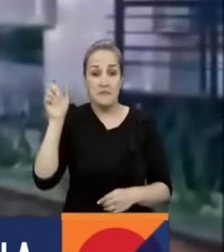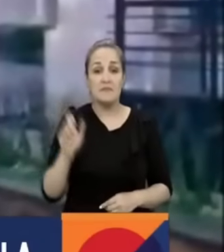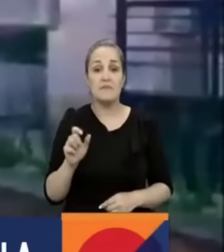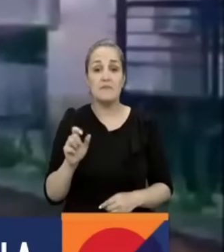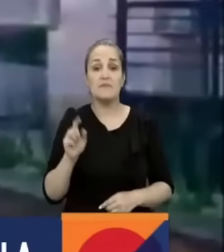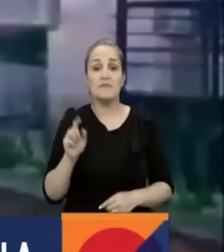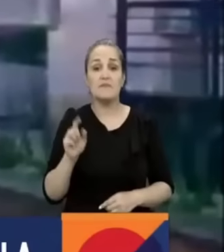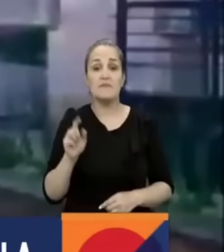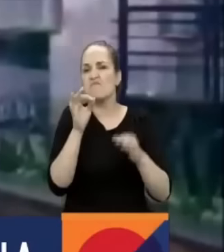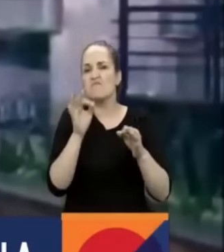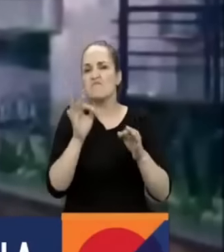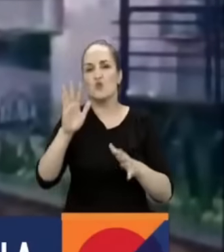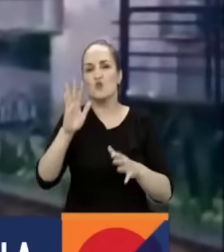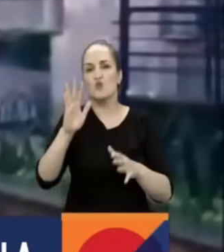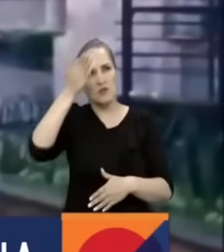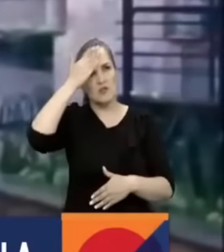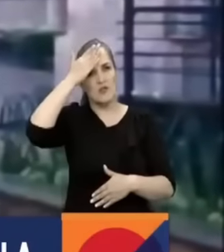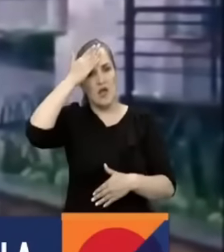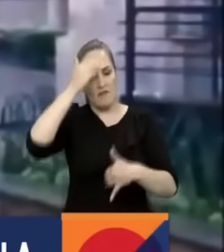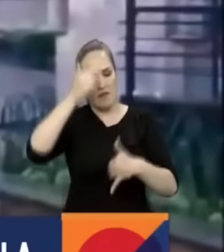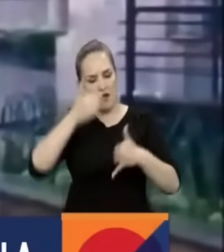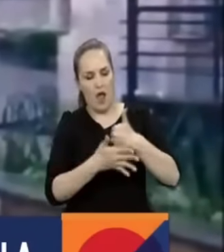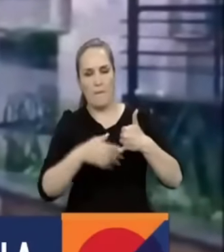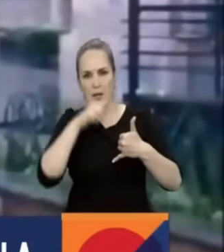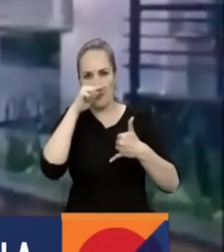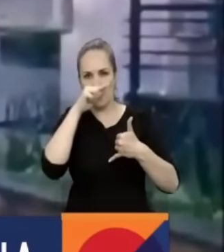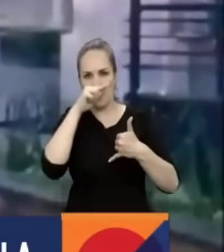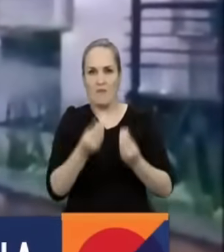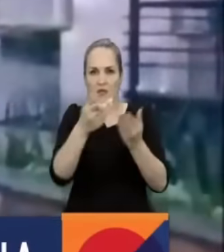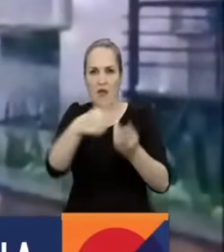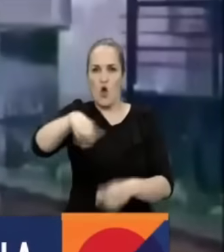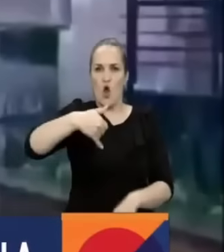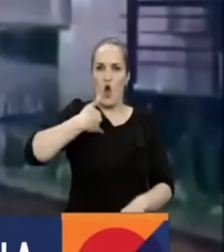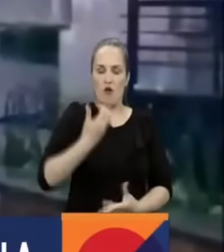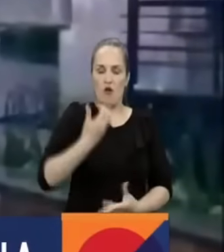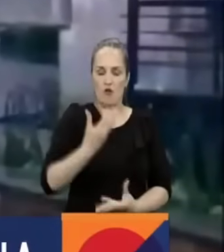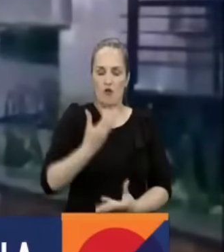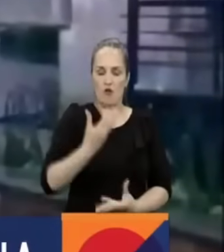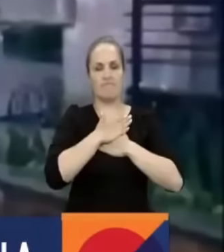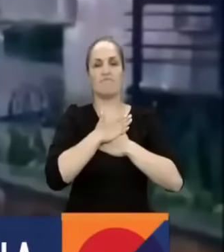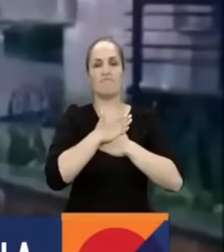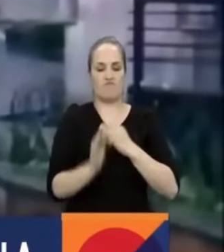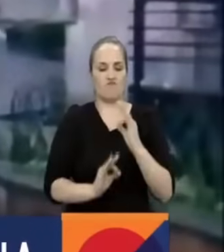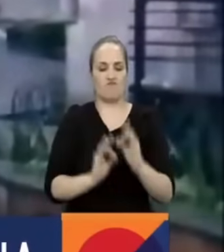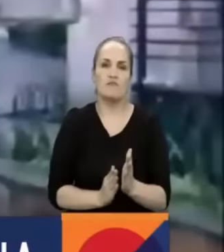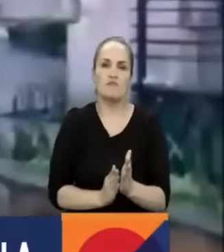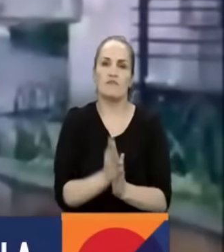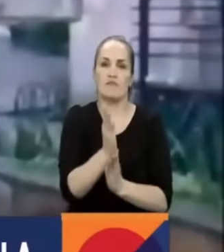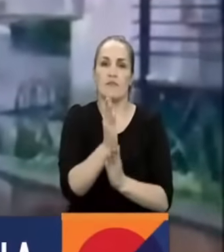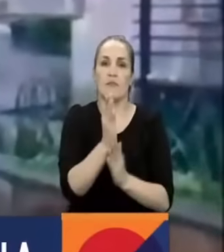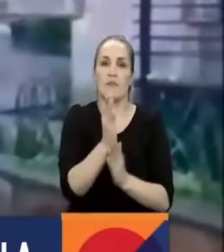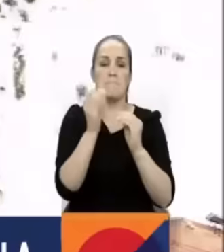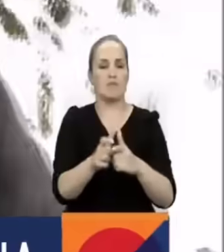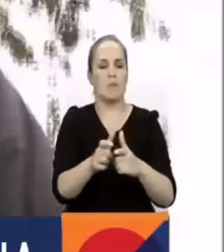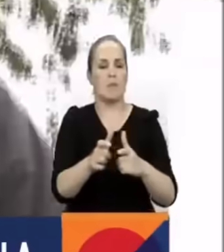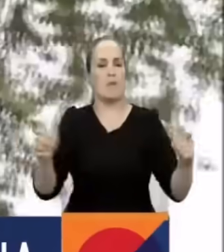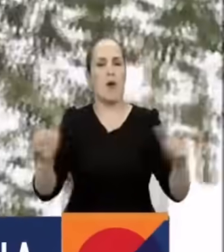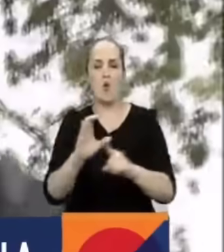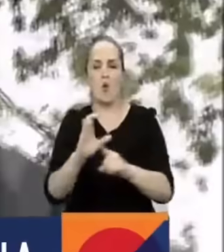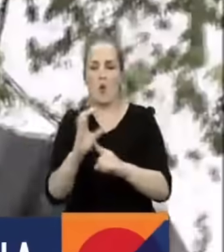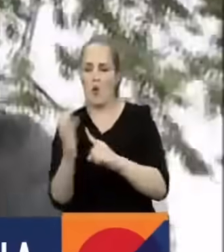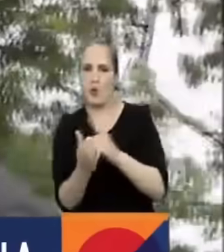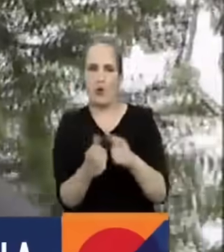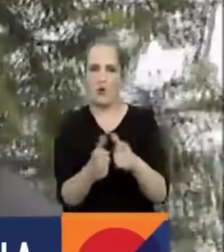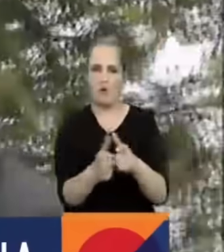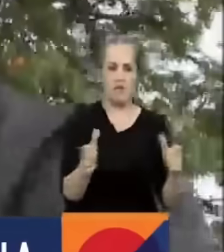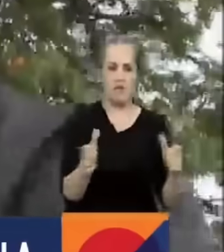saber ancestral amazónico sea resguardado por las juventudes indígenas y con ello garantizar la pervivencia física y cultural de los